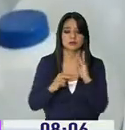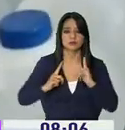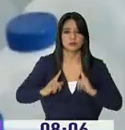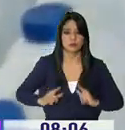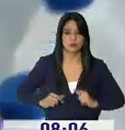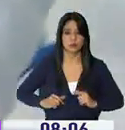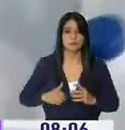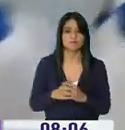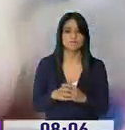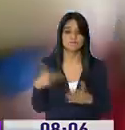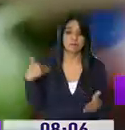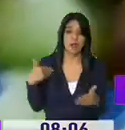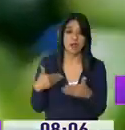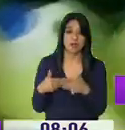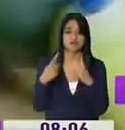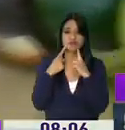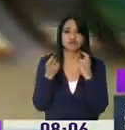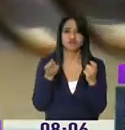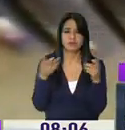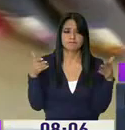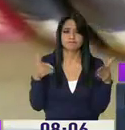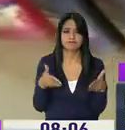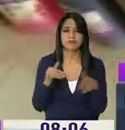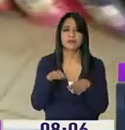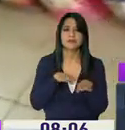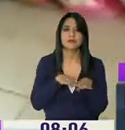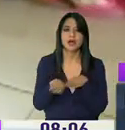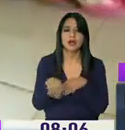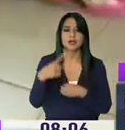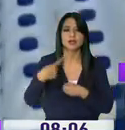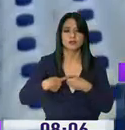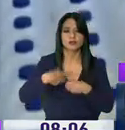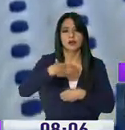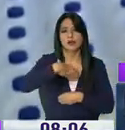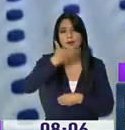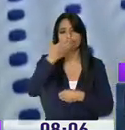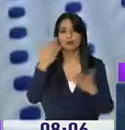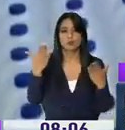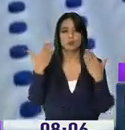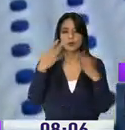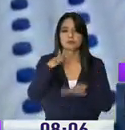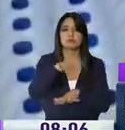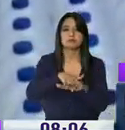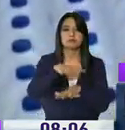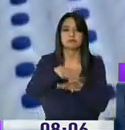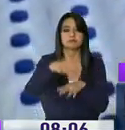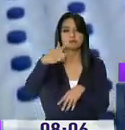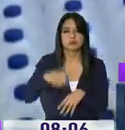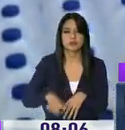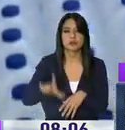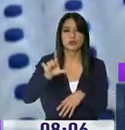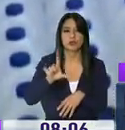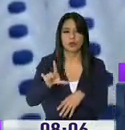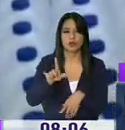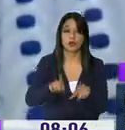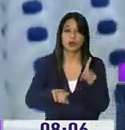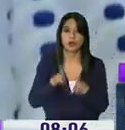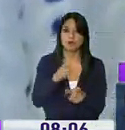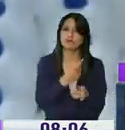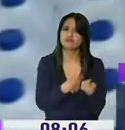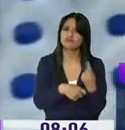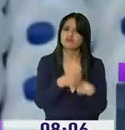En las últimas horas, los operativos se enfocaron en Ibarra, Quito, Ambato, Guayaquil, Machala y Loja. En algunos de estos puntos promocionaban